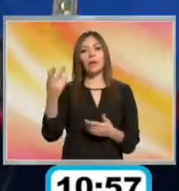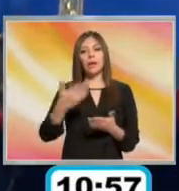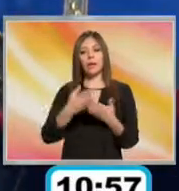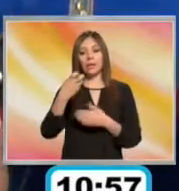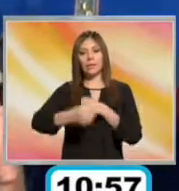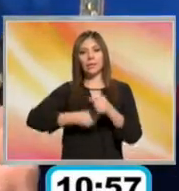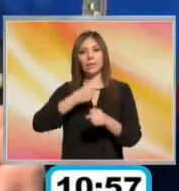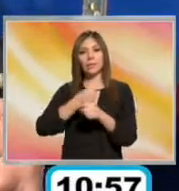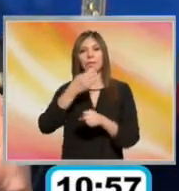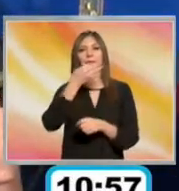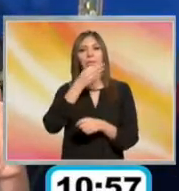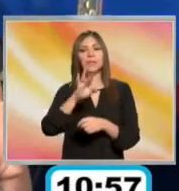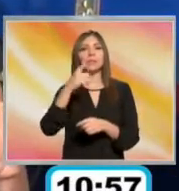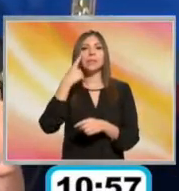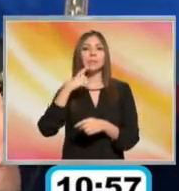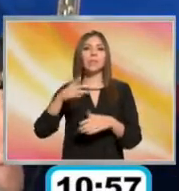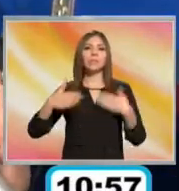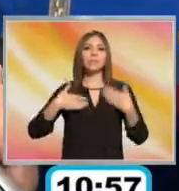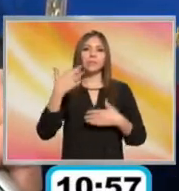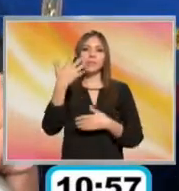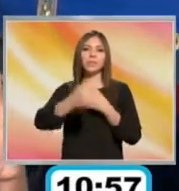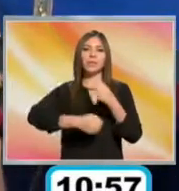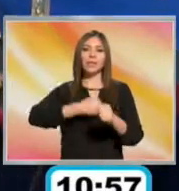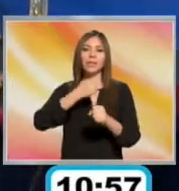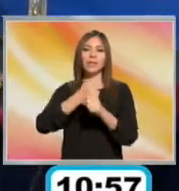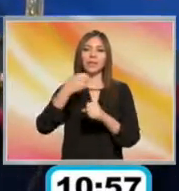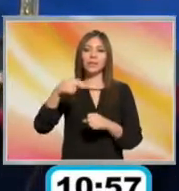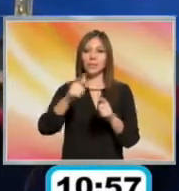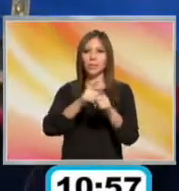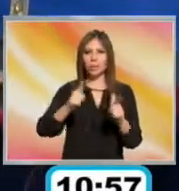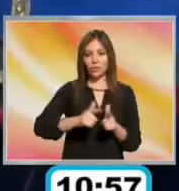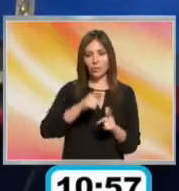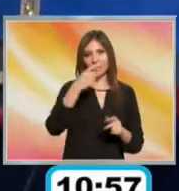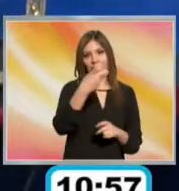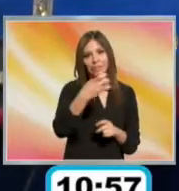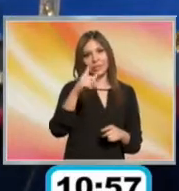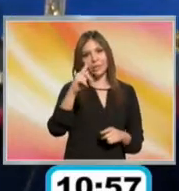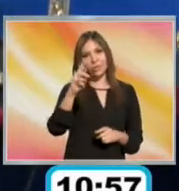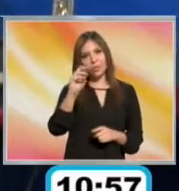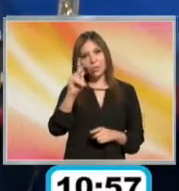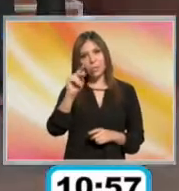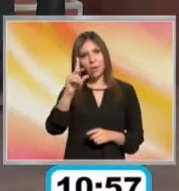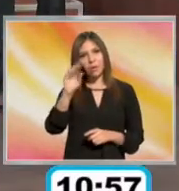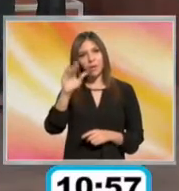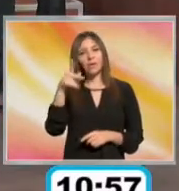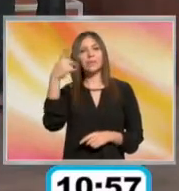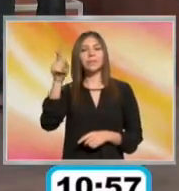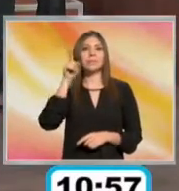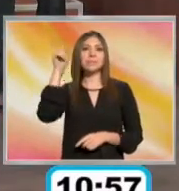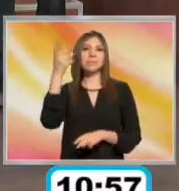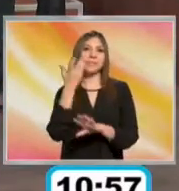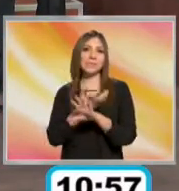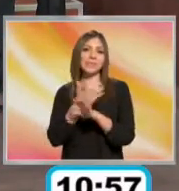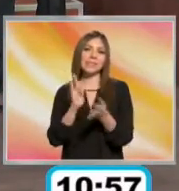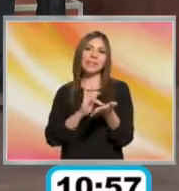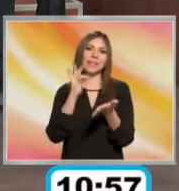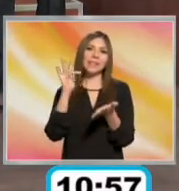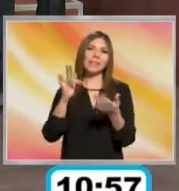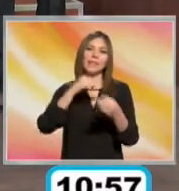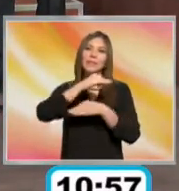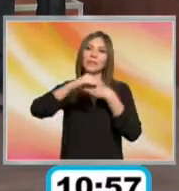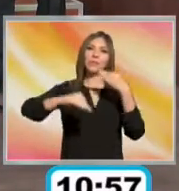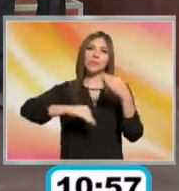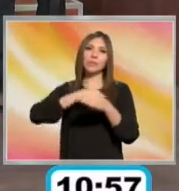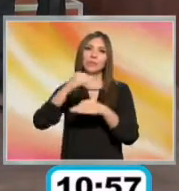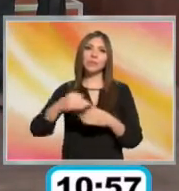con el festejo de los 50 años de la Tropa Loca. Obviamente, Estados Unidos. Y bueno, gracias a ustedes por... No, gracias a